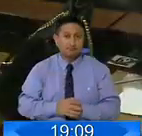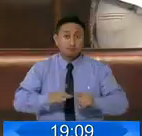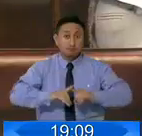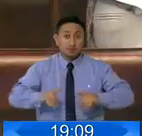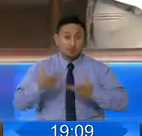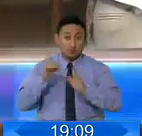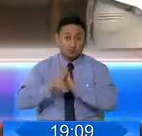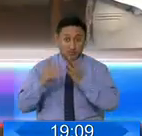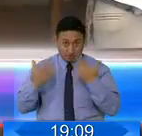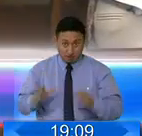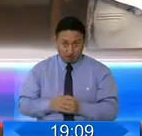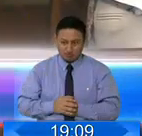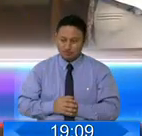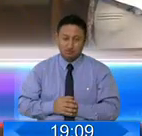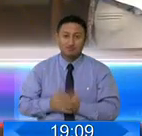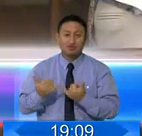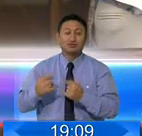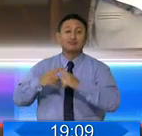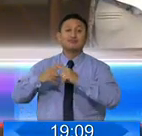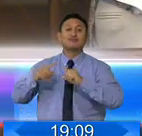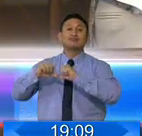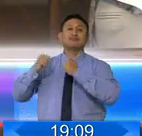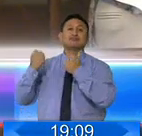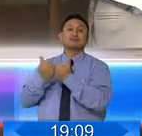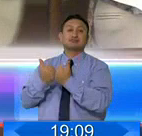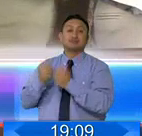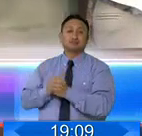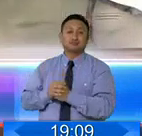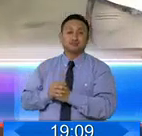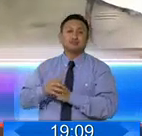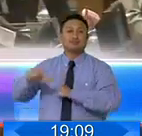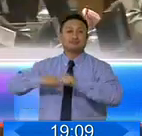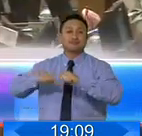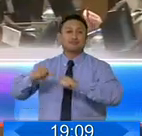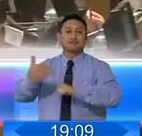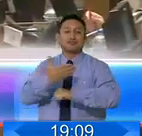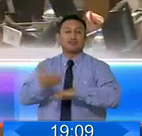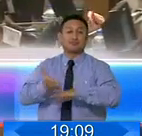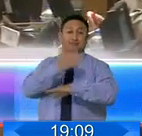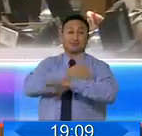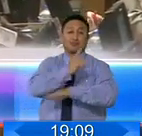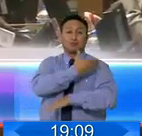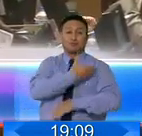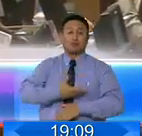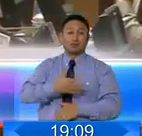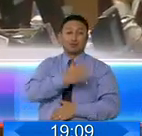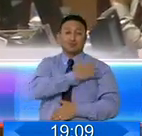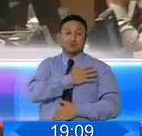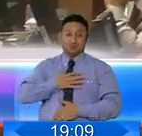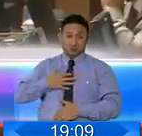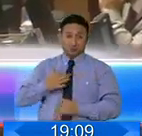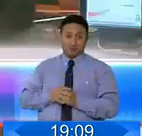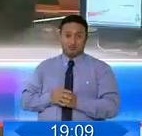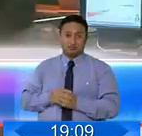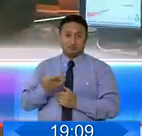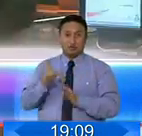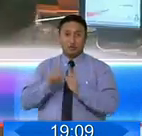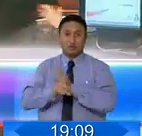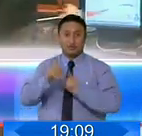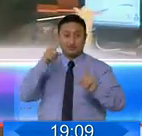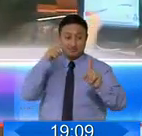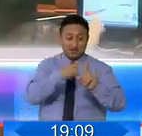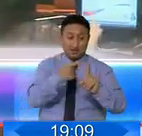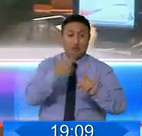no cesan. Esta vez una ex asesora legislativa en el periodo de la presidenta Gabriela Rivadeneira la acusa directamente de haber